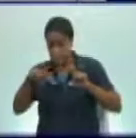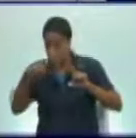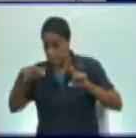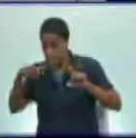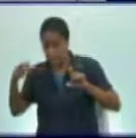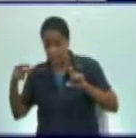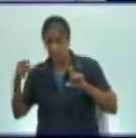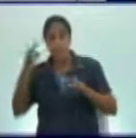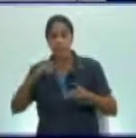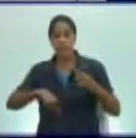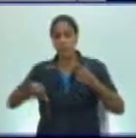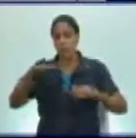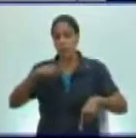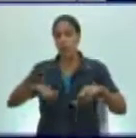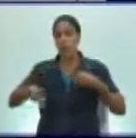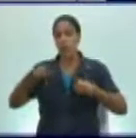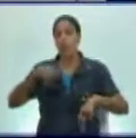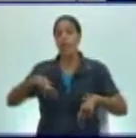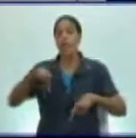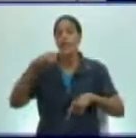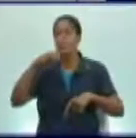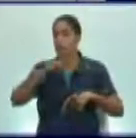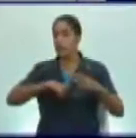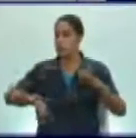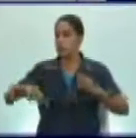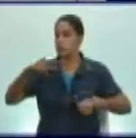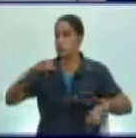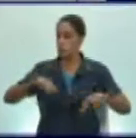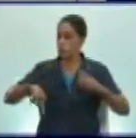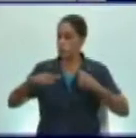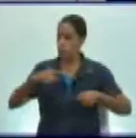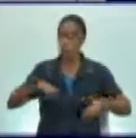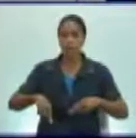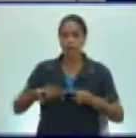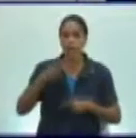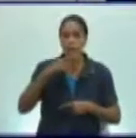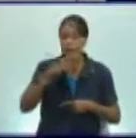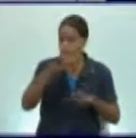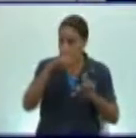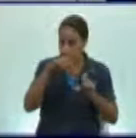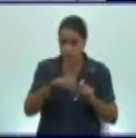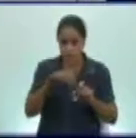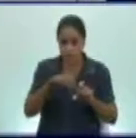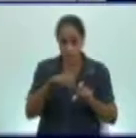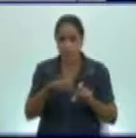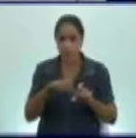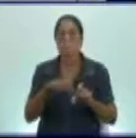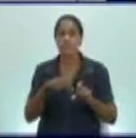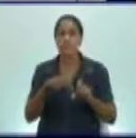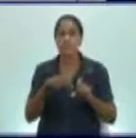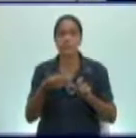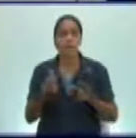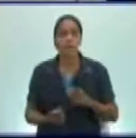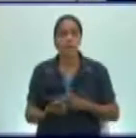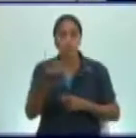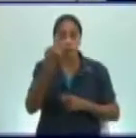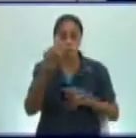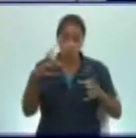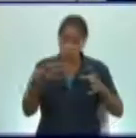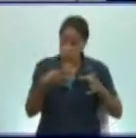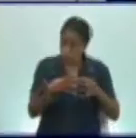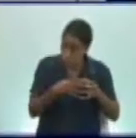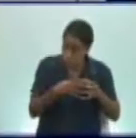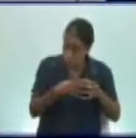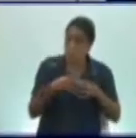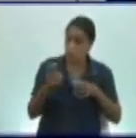una característica que está presente solo en los anélidos, como parte de los animales celomados no cordados. Es el único grupo de los